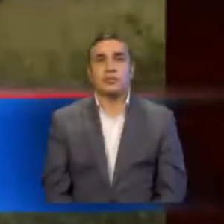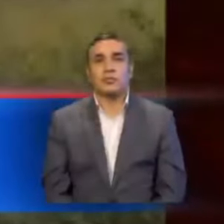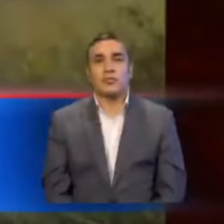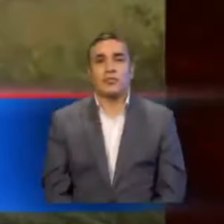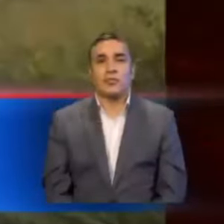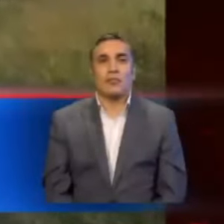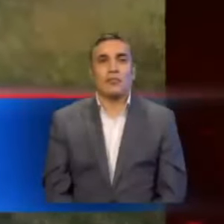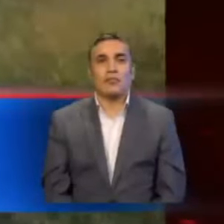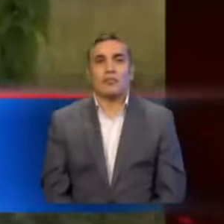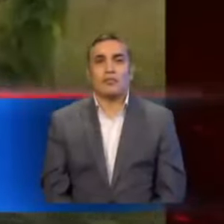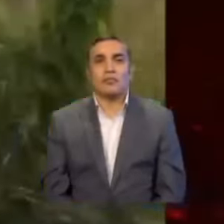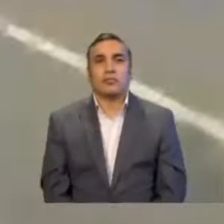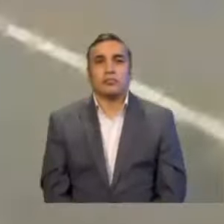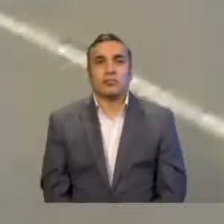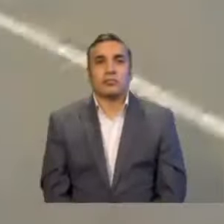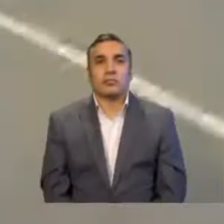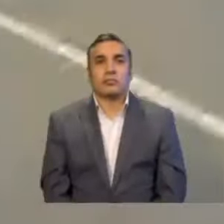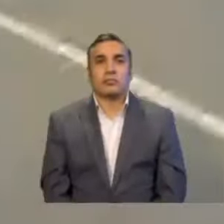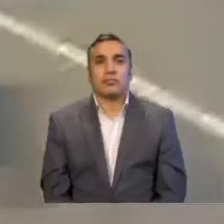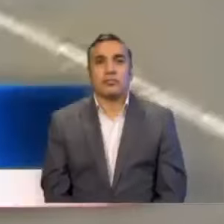TC Televisión.